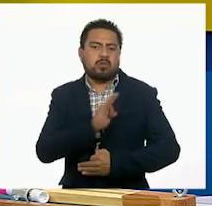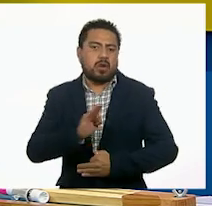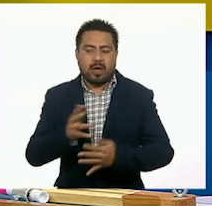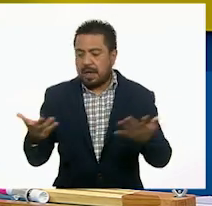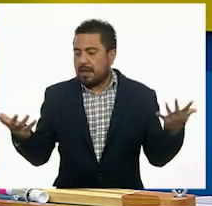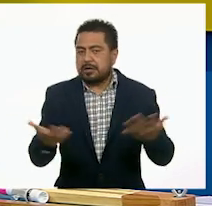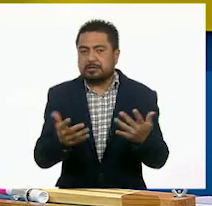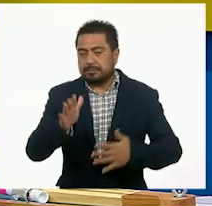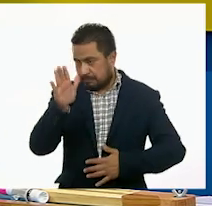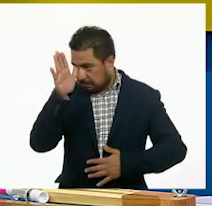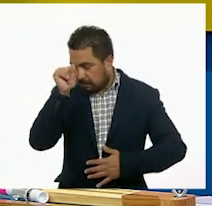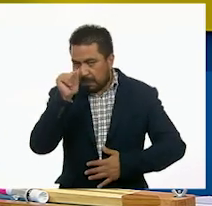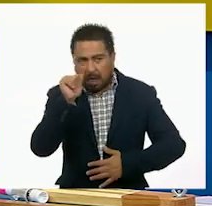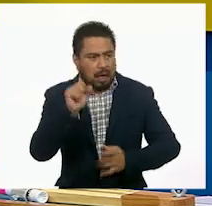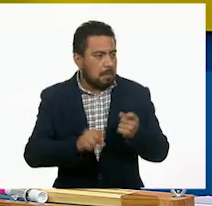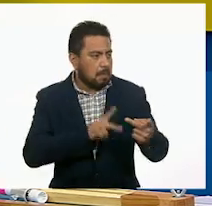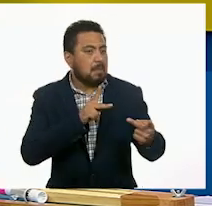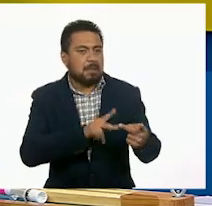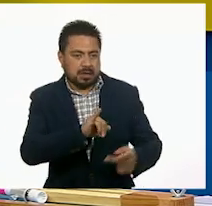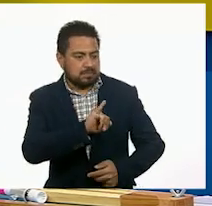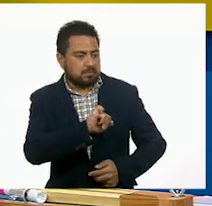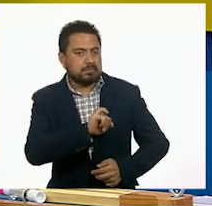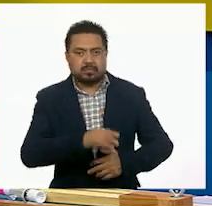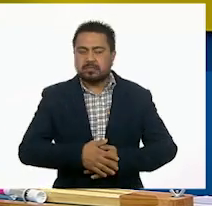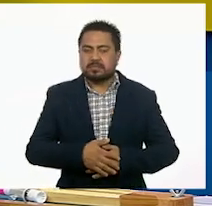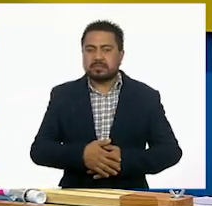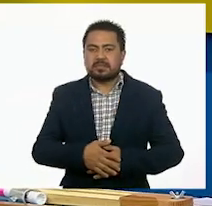hacer, ¿de acuerdo? Perfecto, me parece perfecto, maestro. Bien.